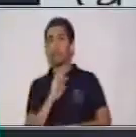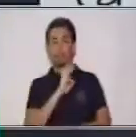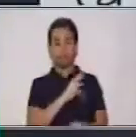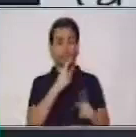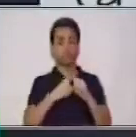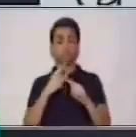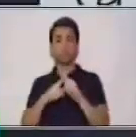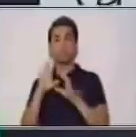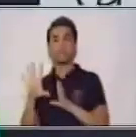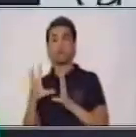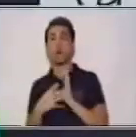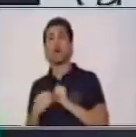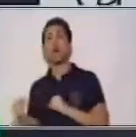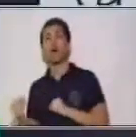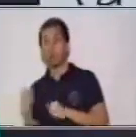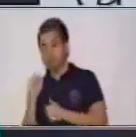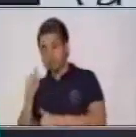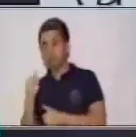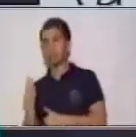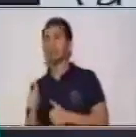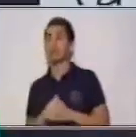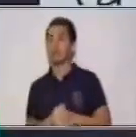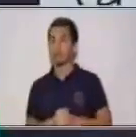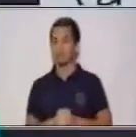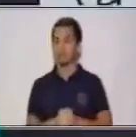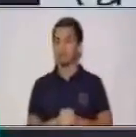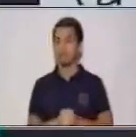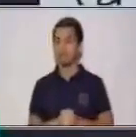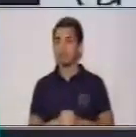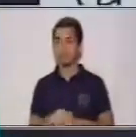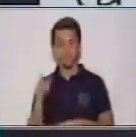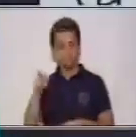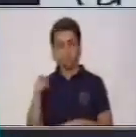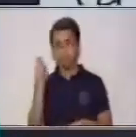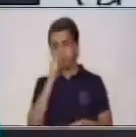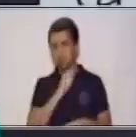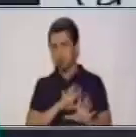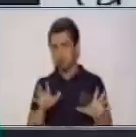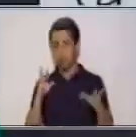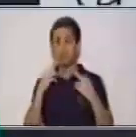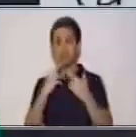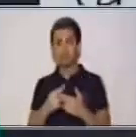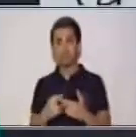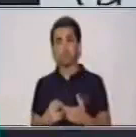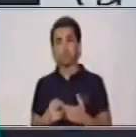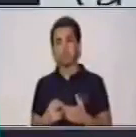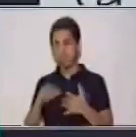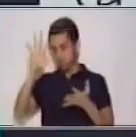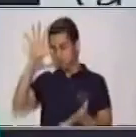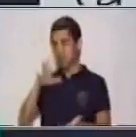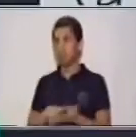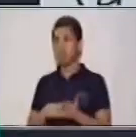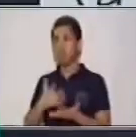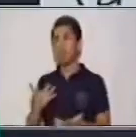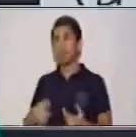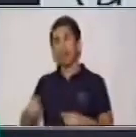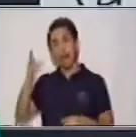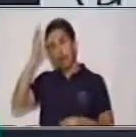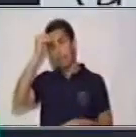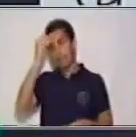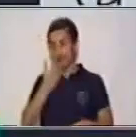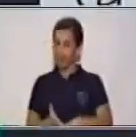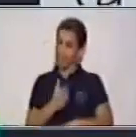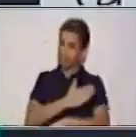5, 15. Y esa es nuestra respuesta.